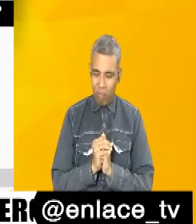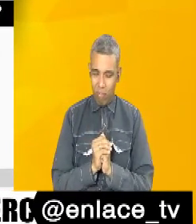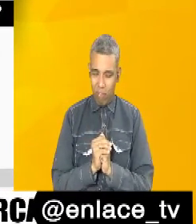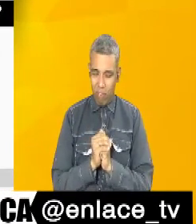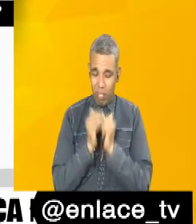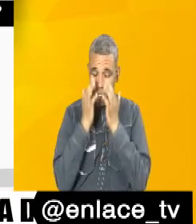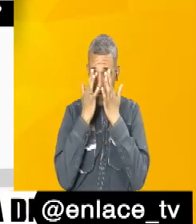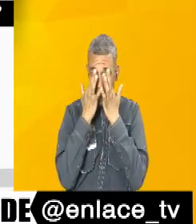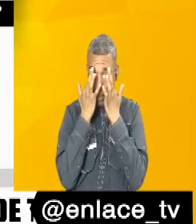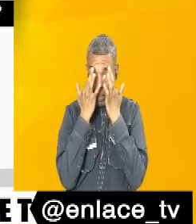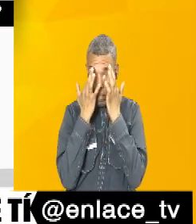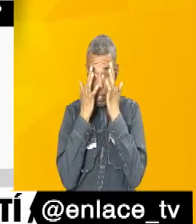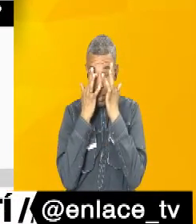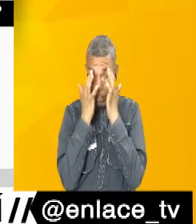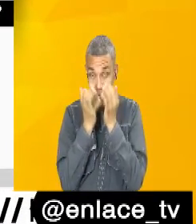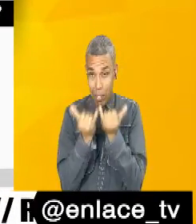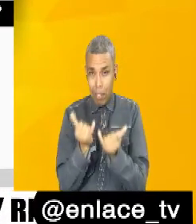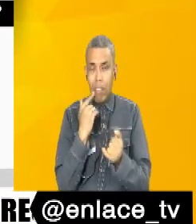las pueden hallar en nuestra página web